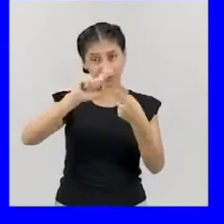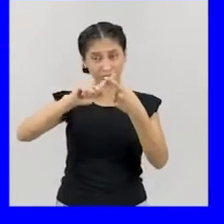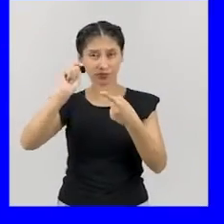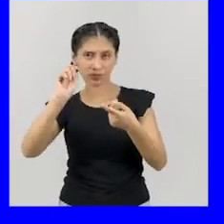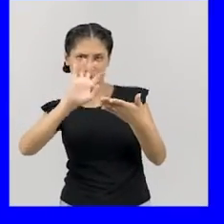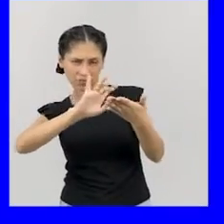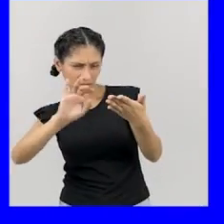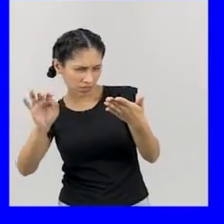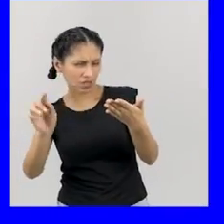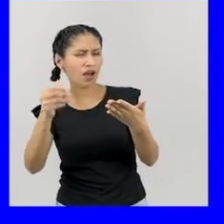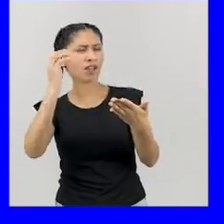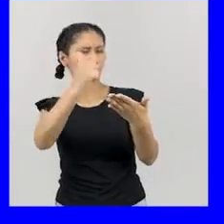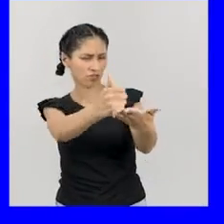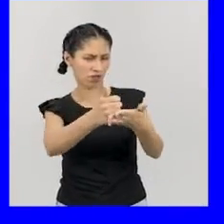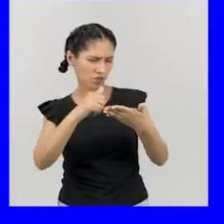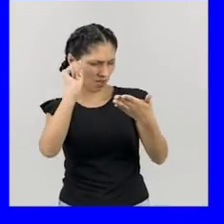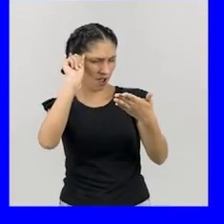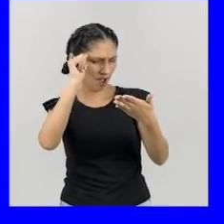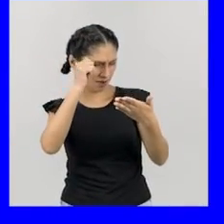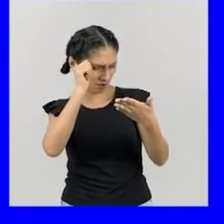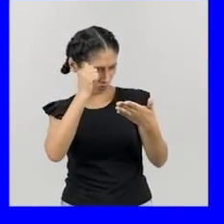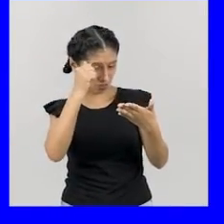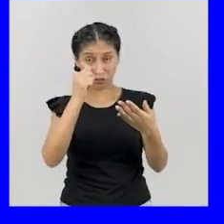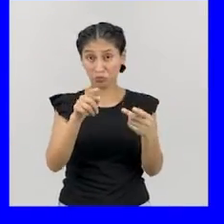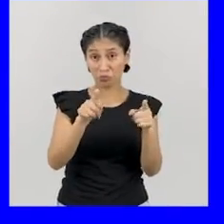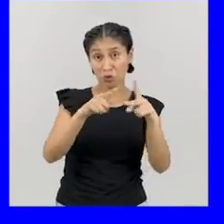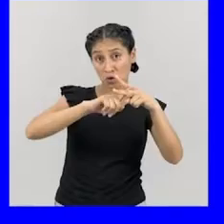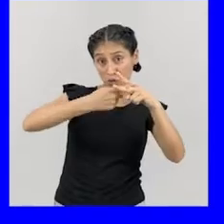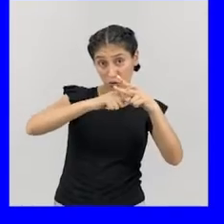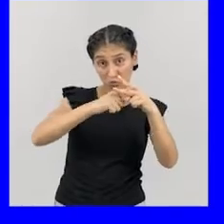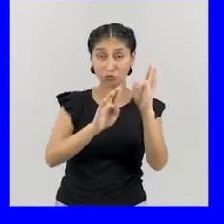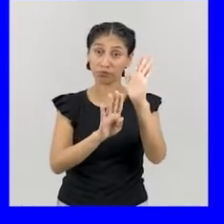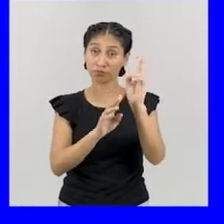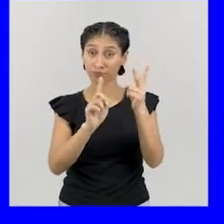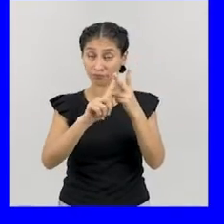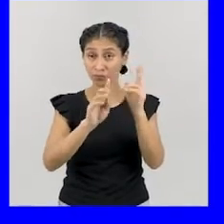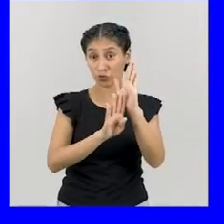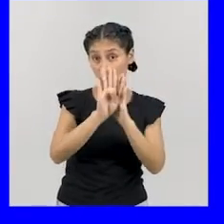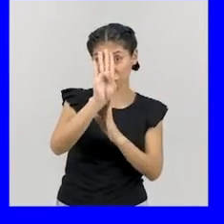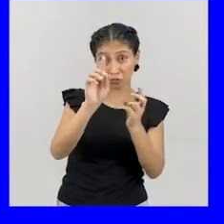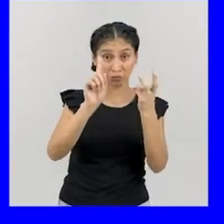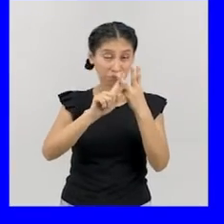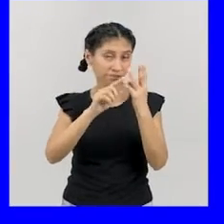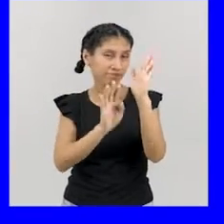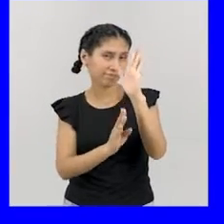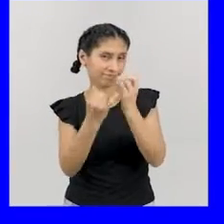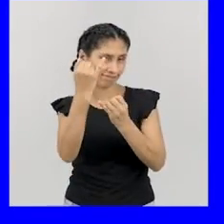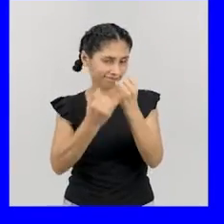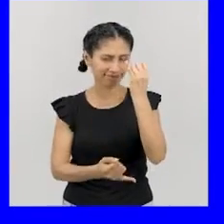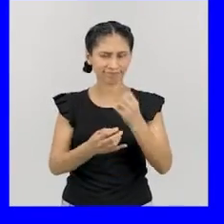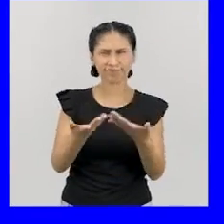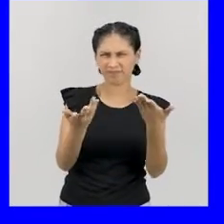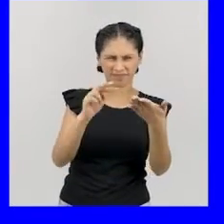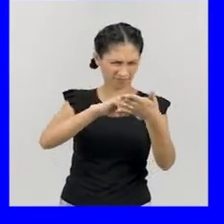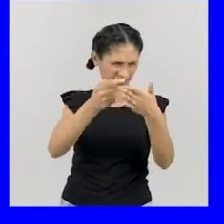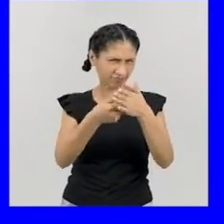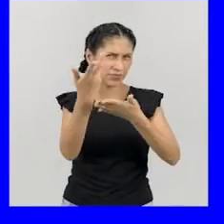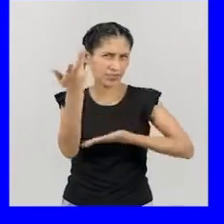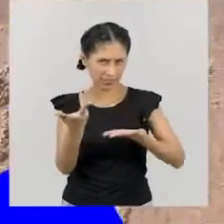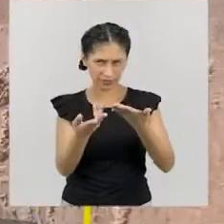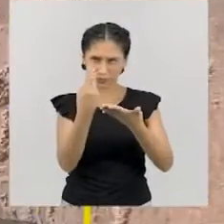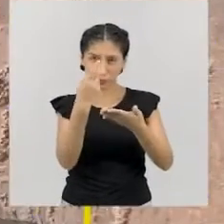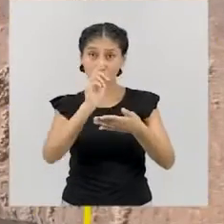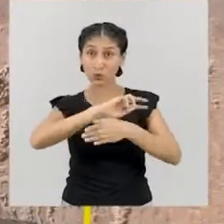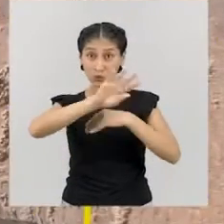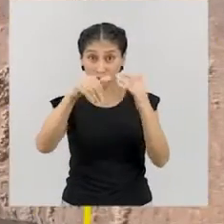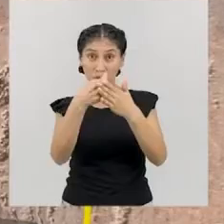la estructura de los textos. Podemos ver la introducción, desarrollo y conclusión. Eso quiere decir que cuando vemos